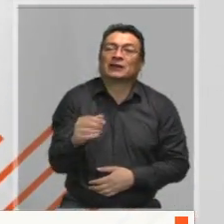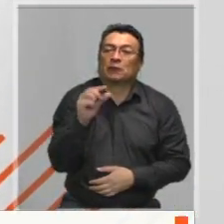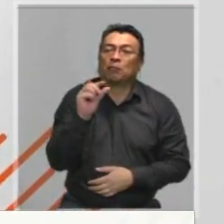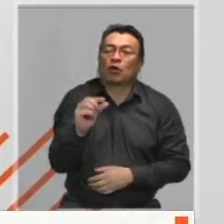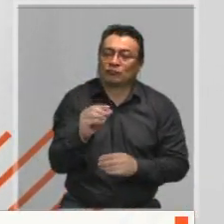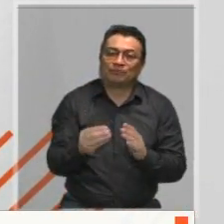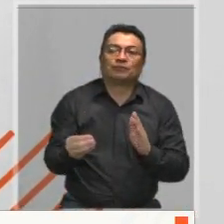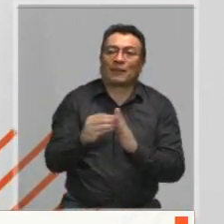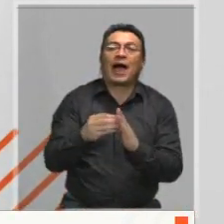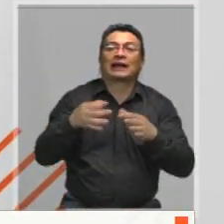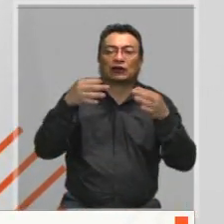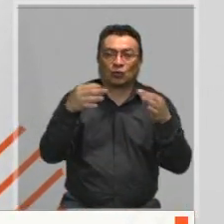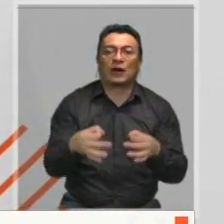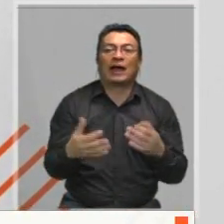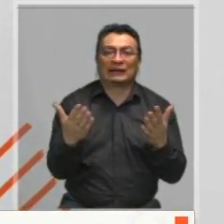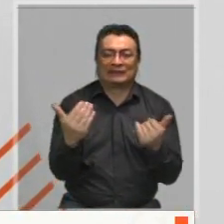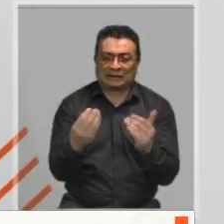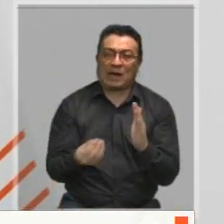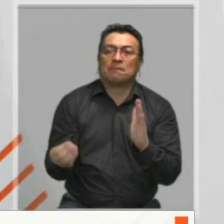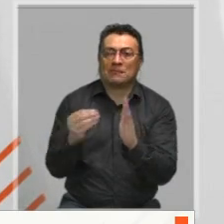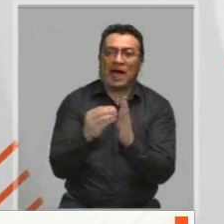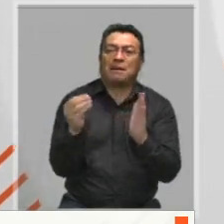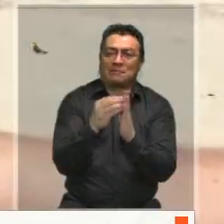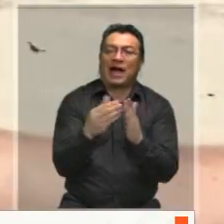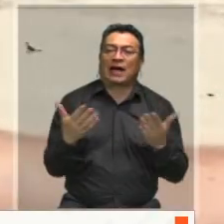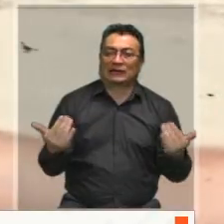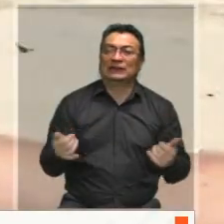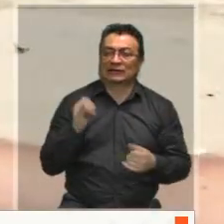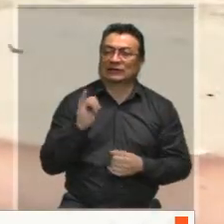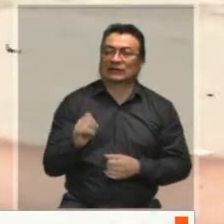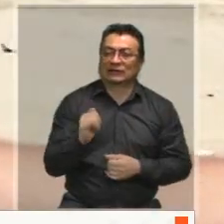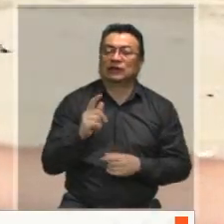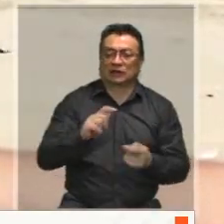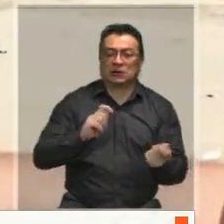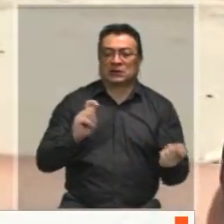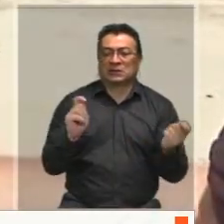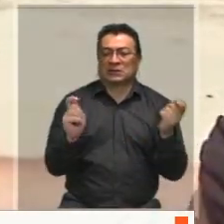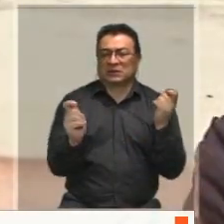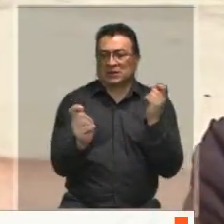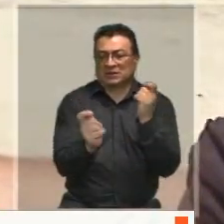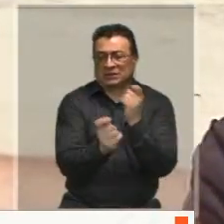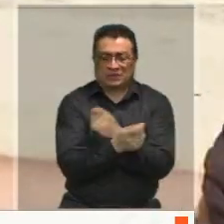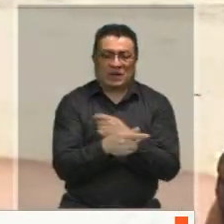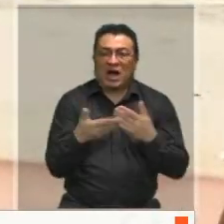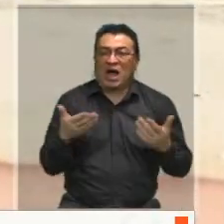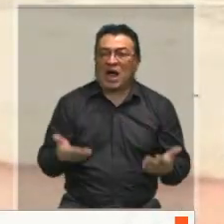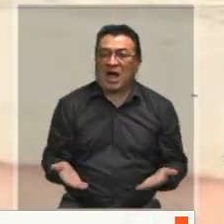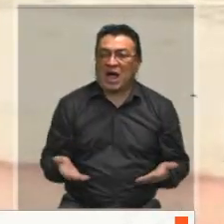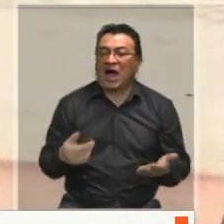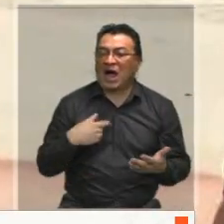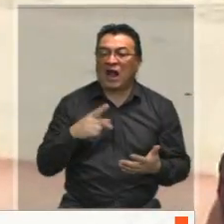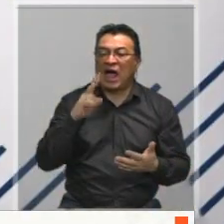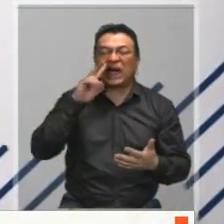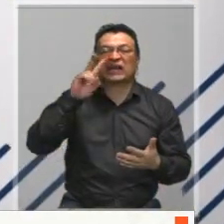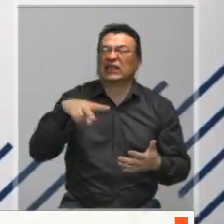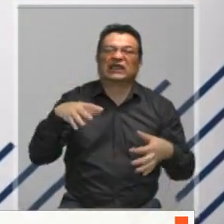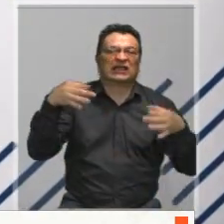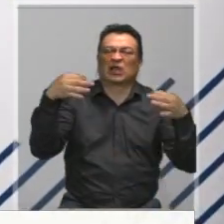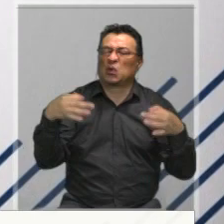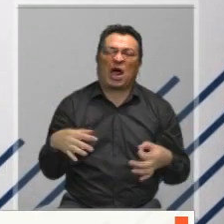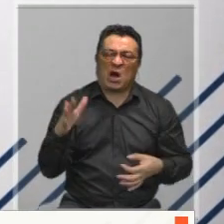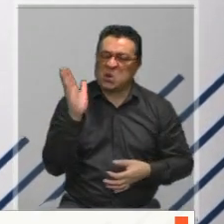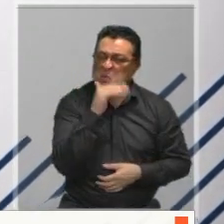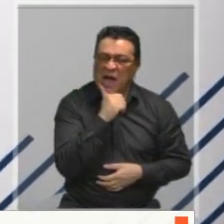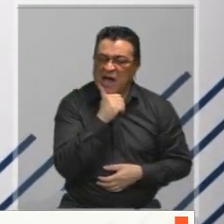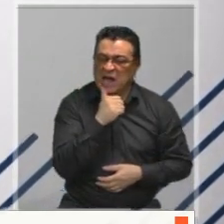Siempre es poco en tema de seguridad, así como estamos los tiempos que estamos viviendo, se ha transformado, pero en inseguridad hoy en día. Falta un poquito